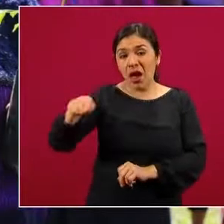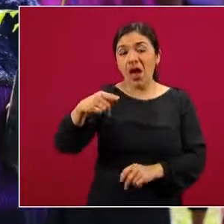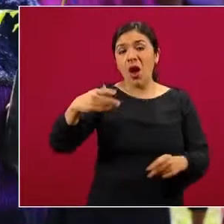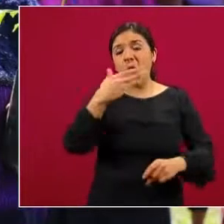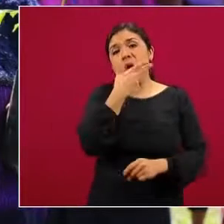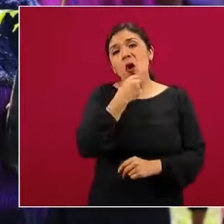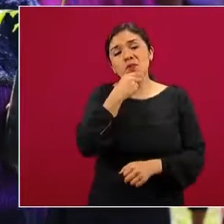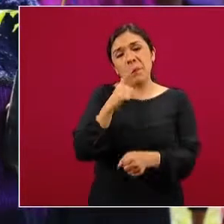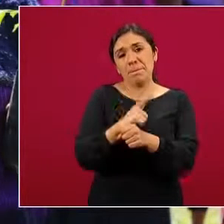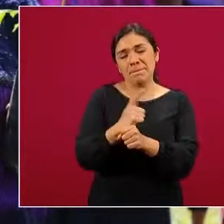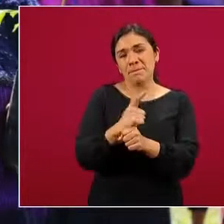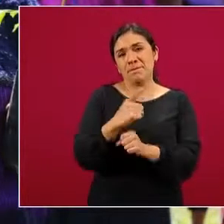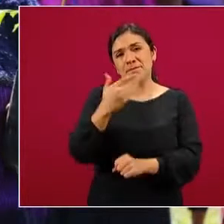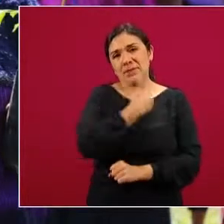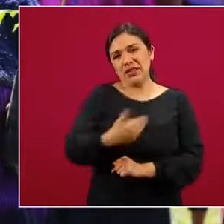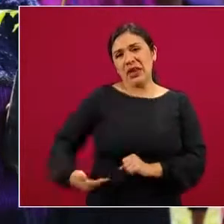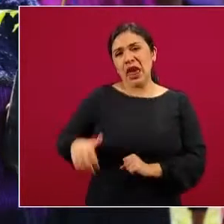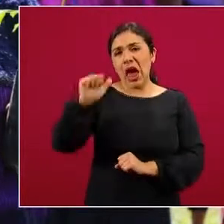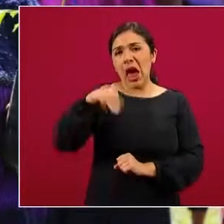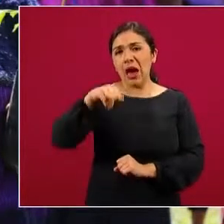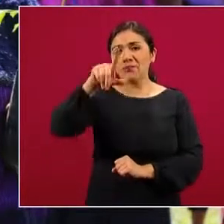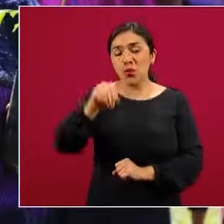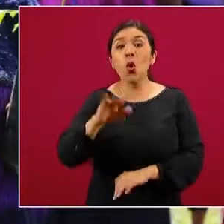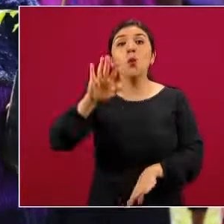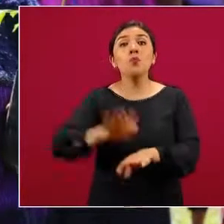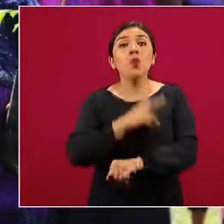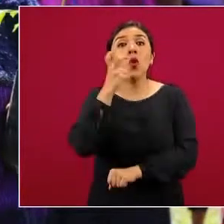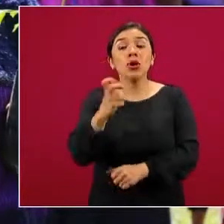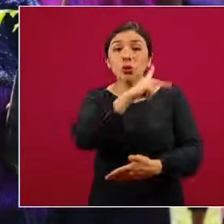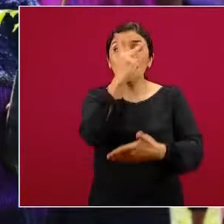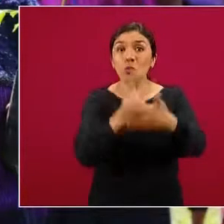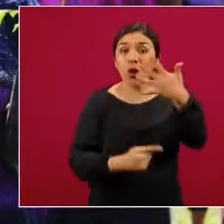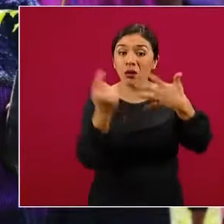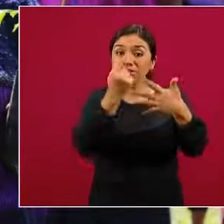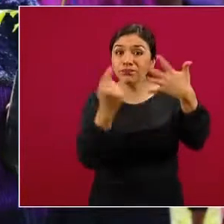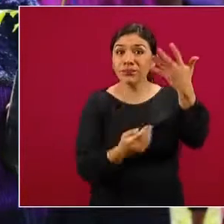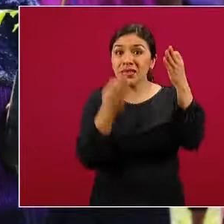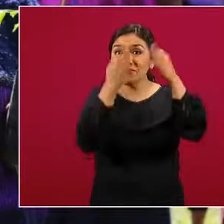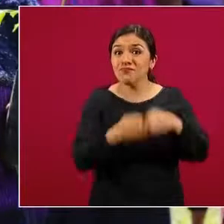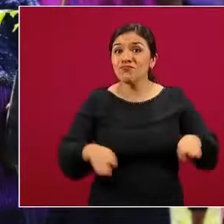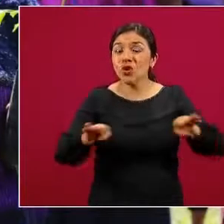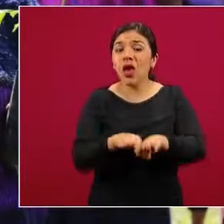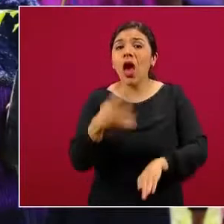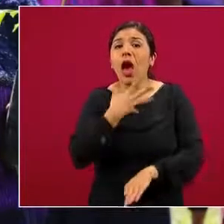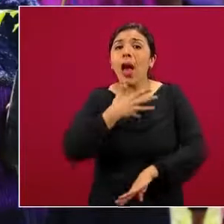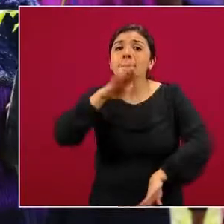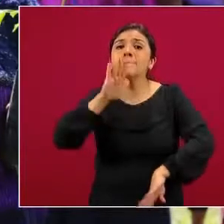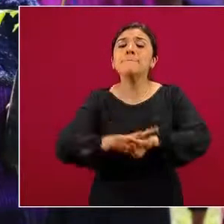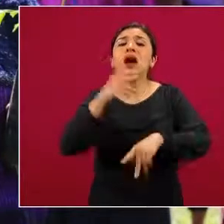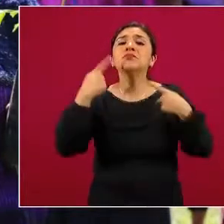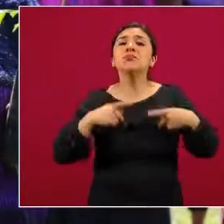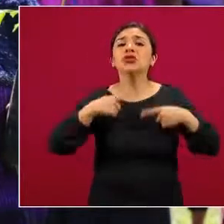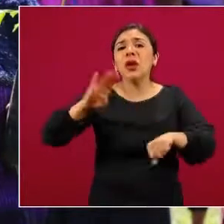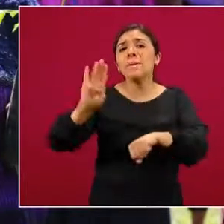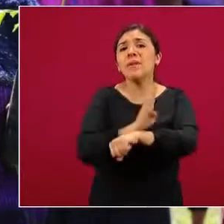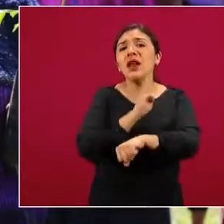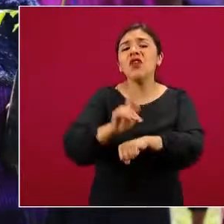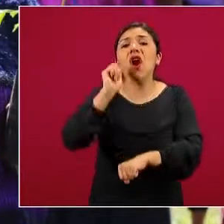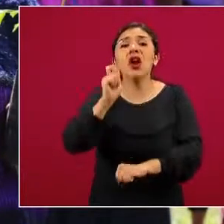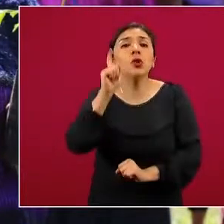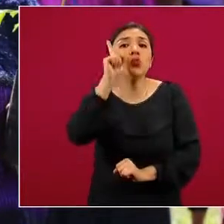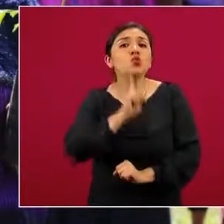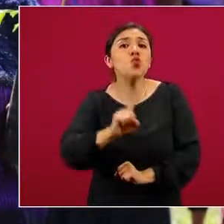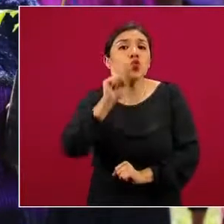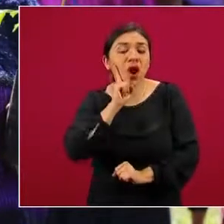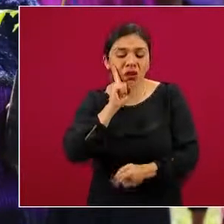y por eso los programas prioritarios tienen una mayoría de beneficiarias mujeres,